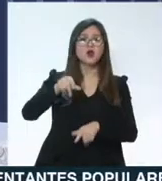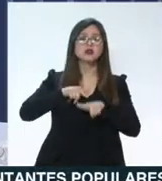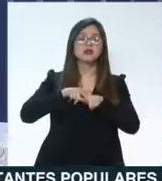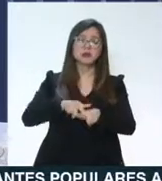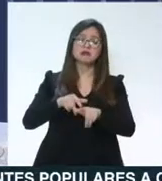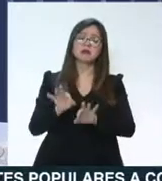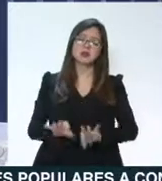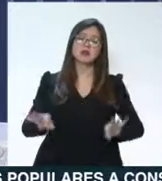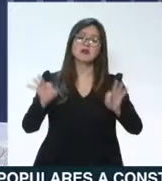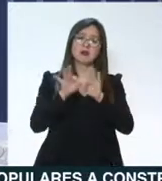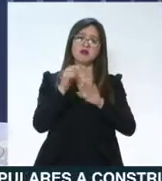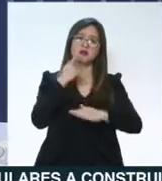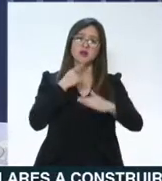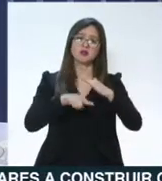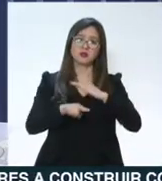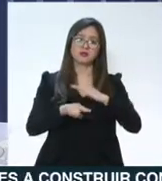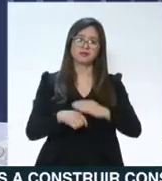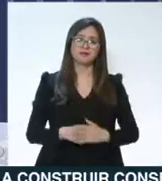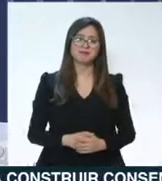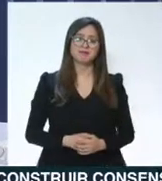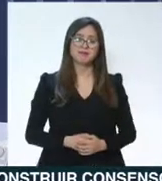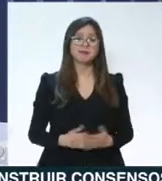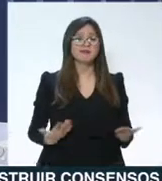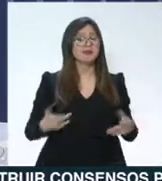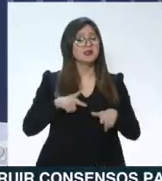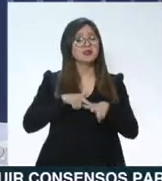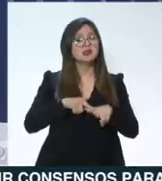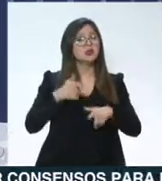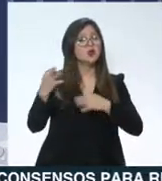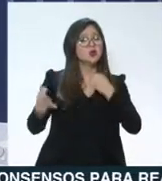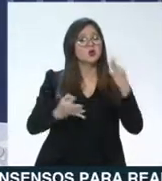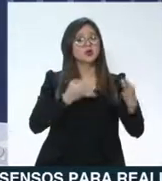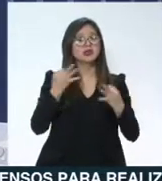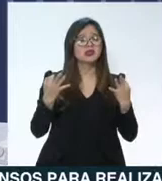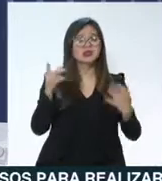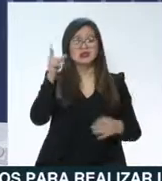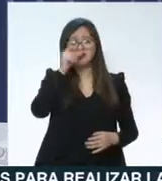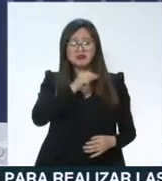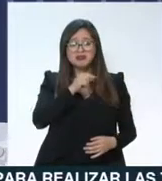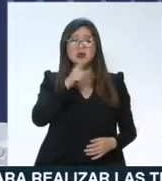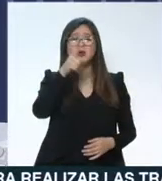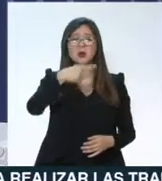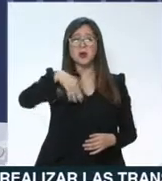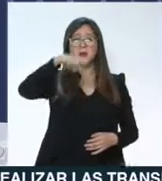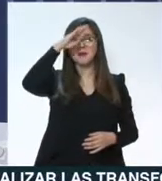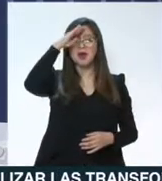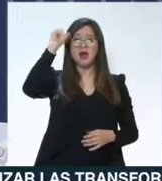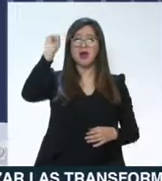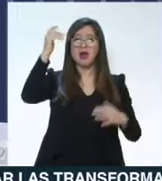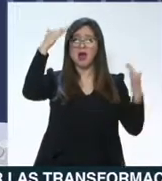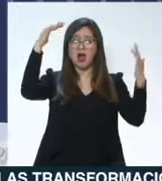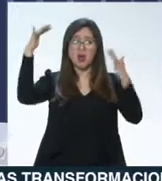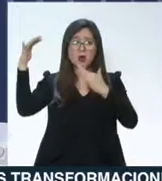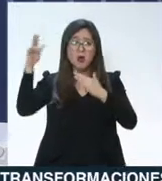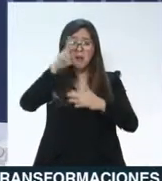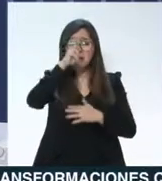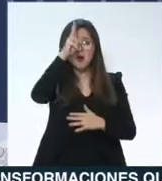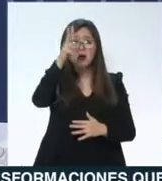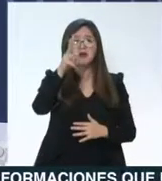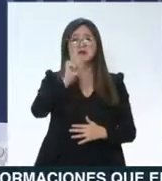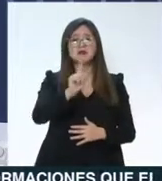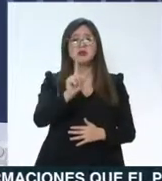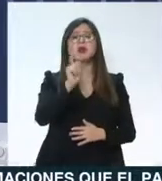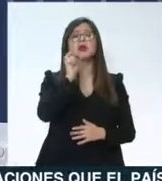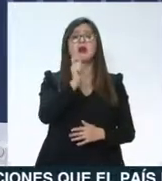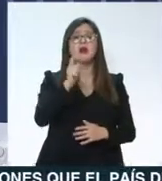Y bueno, desafortunadamente tenemos que hablar también de noticias no tan agradables, y es que no solo los adultos son víctimas de violencia en México. De acuerdo con la Red por los Derechos de